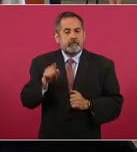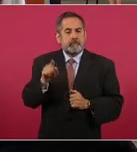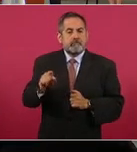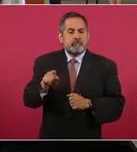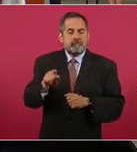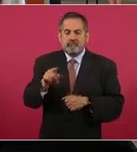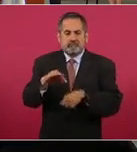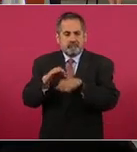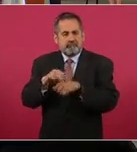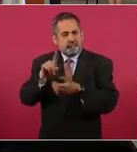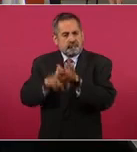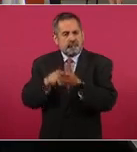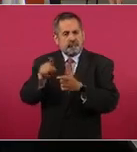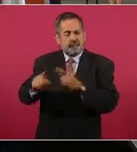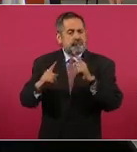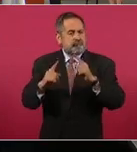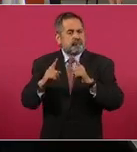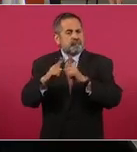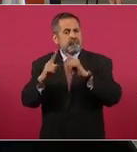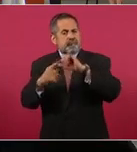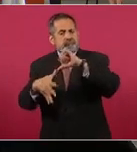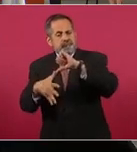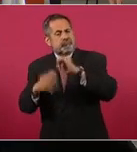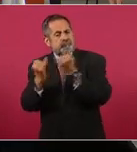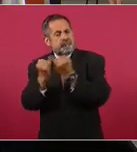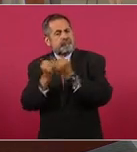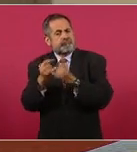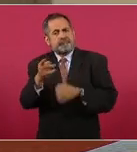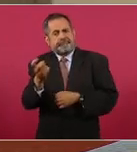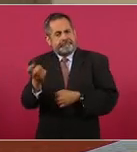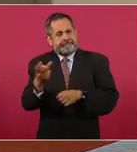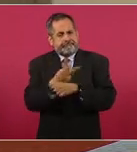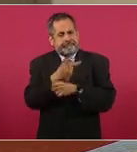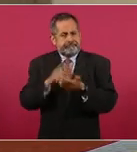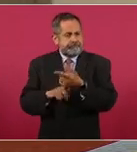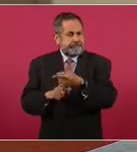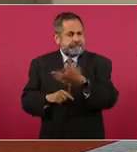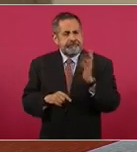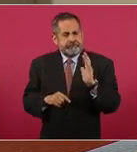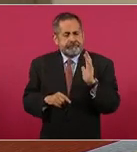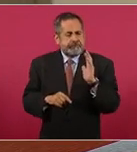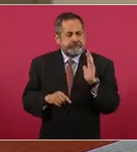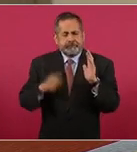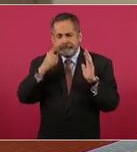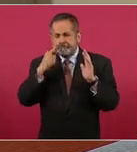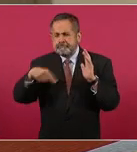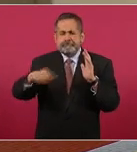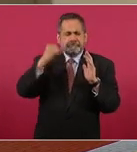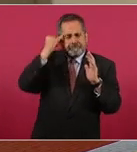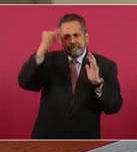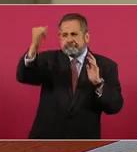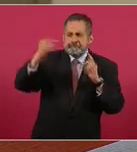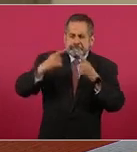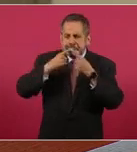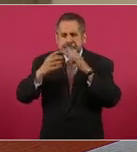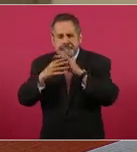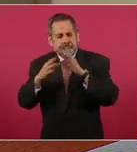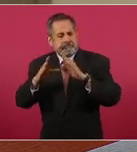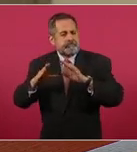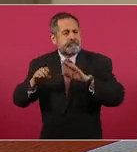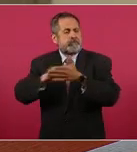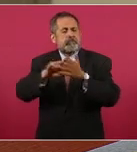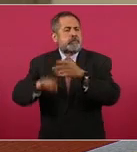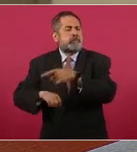en parte la Iglesia latinoamericana, aunque tuvo con actos de ideologización, ¿no? Por